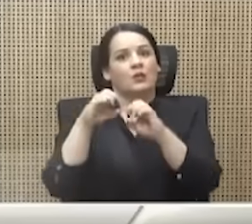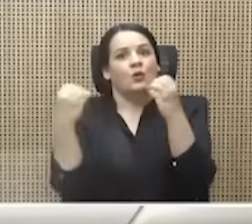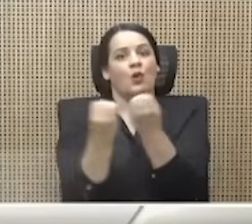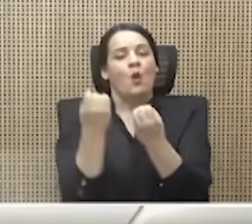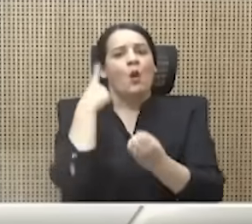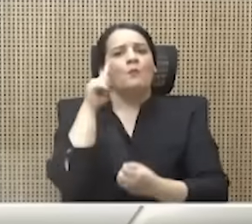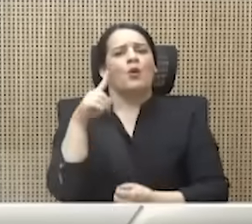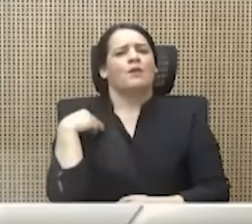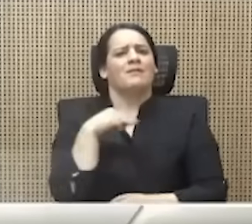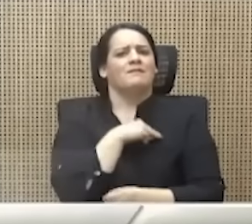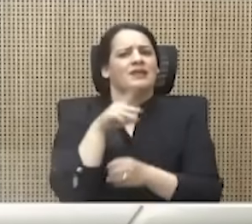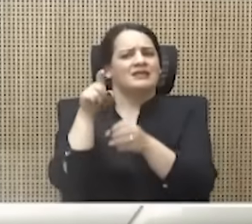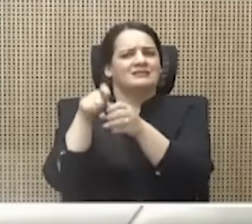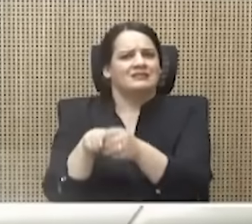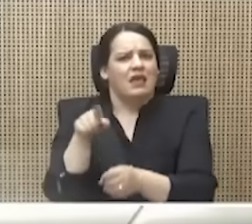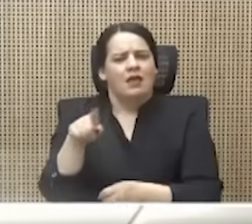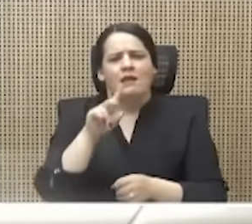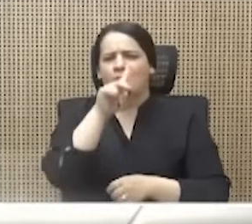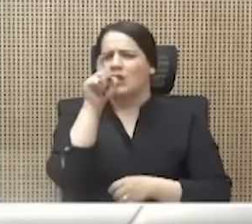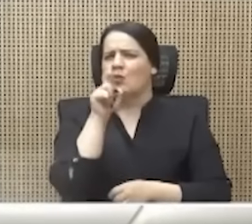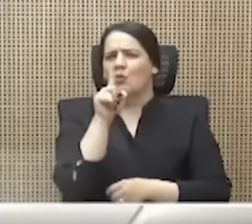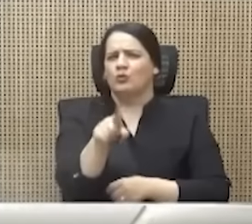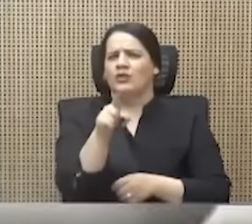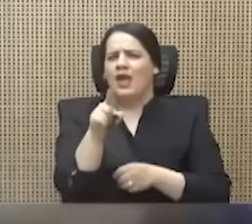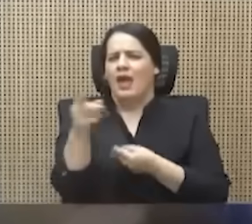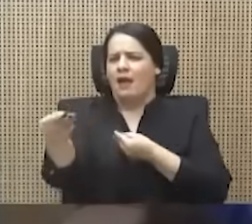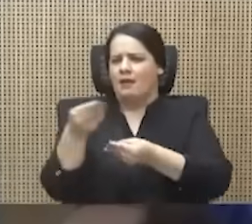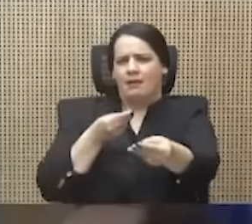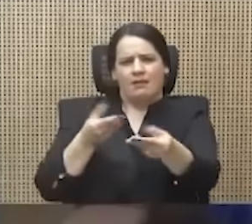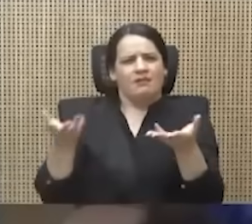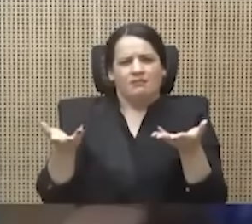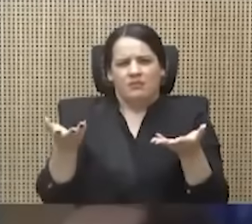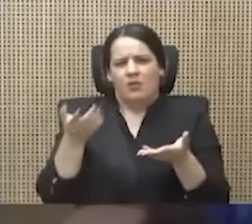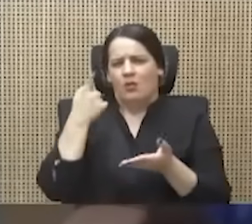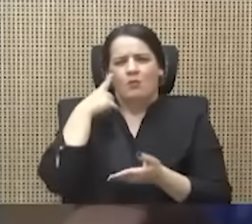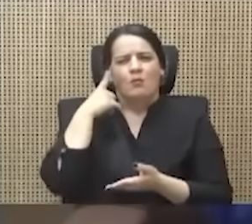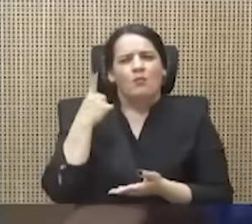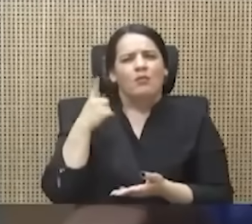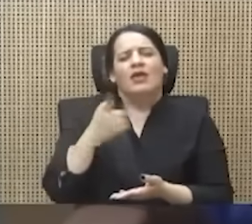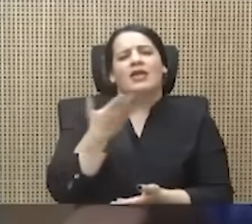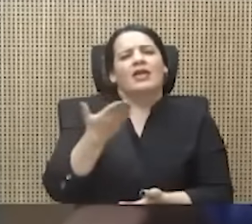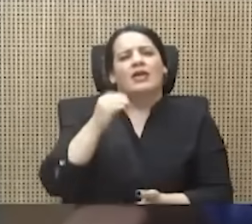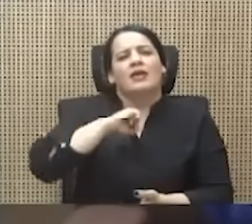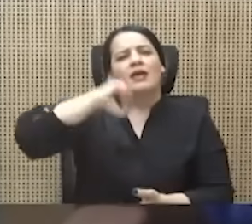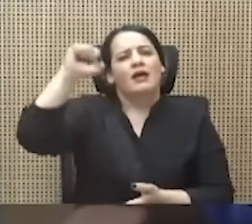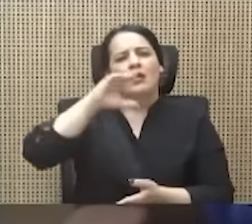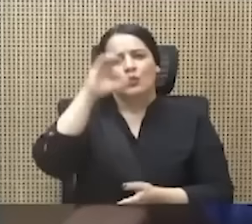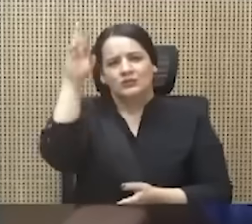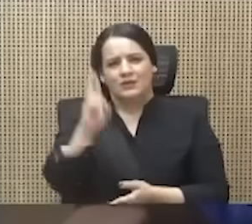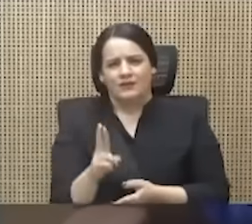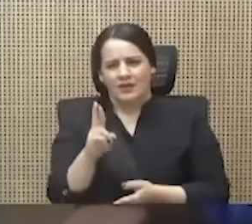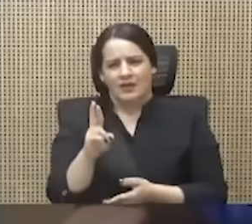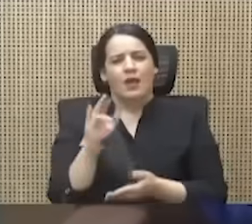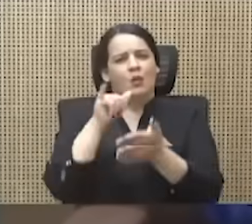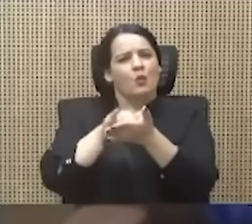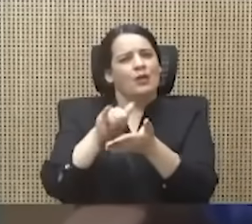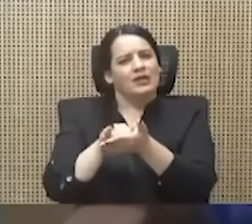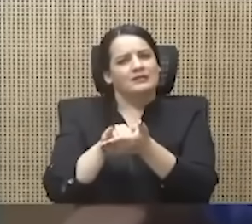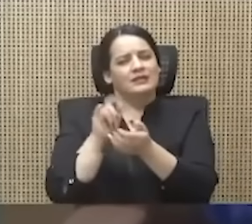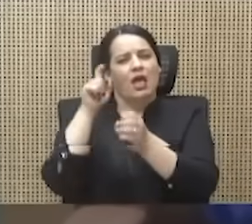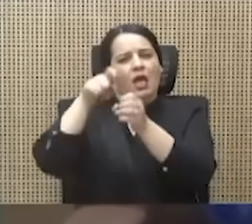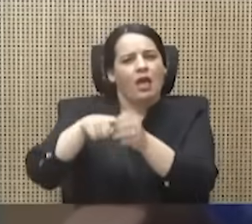La pregunta que debemos hacernos es, ¿a cambio de qué? ¿Cuál es el retorno de ese gasto? ¿Qué gana Costa Rica con esa membresía?